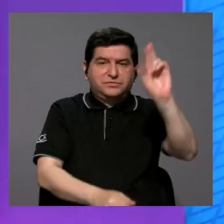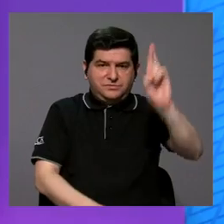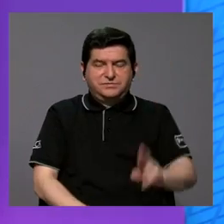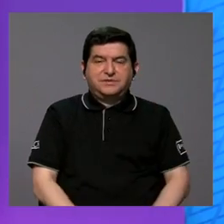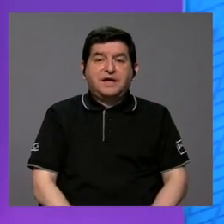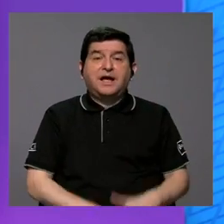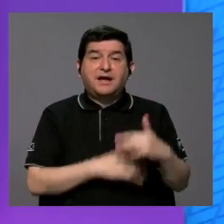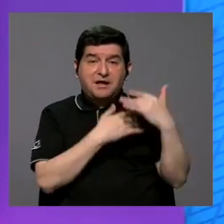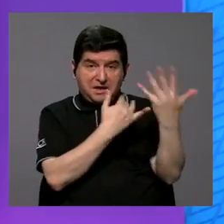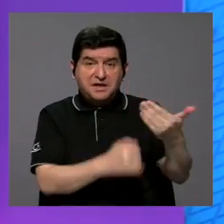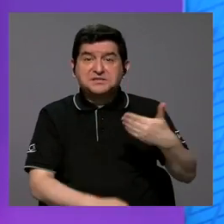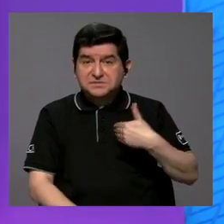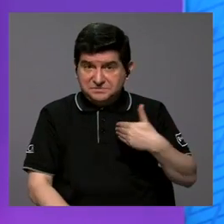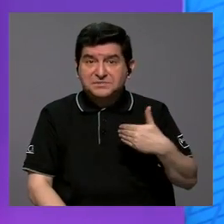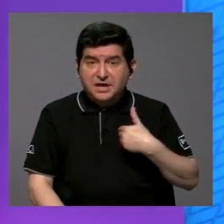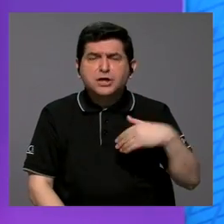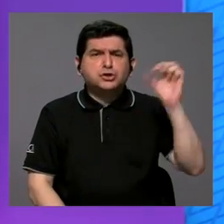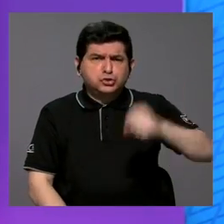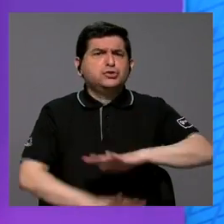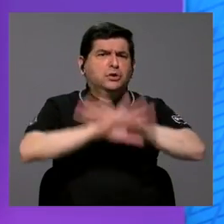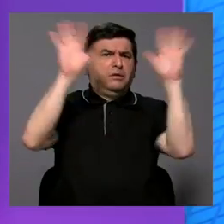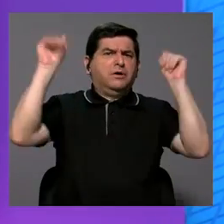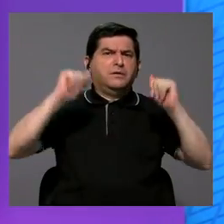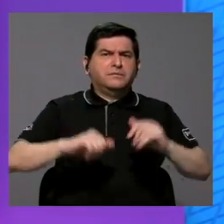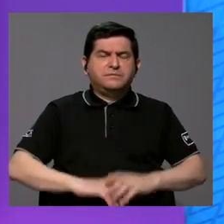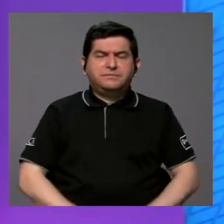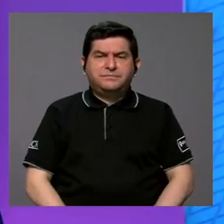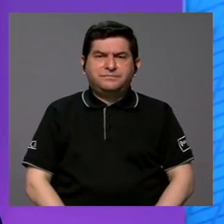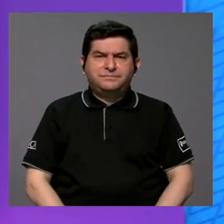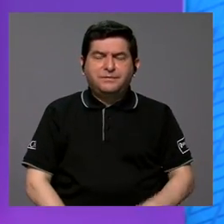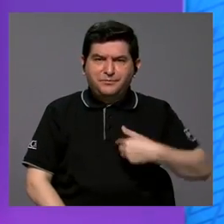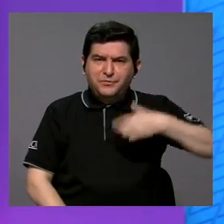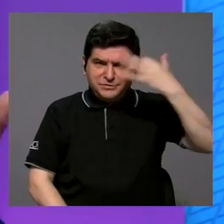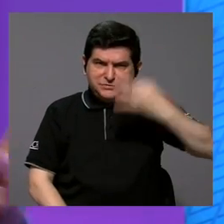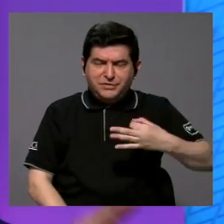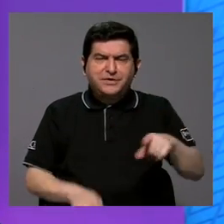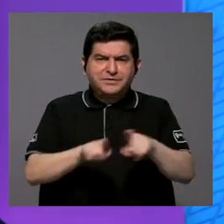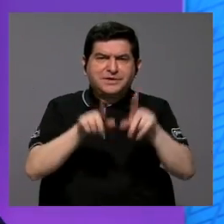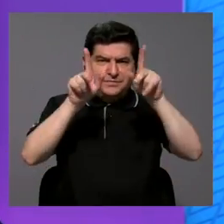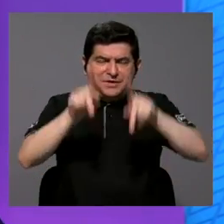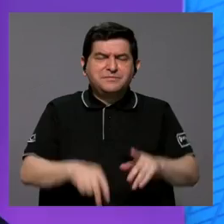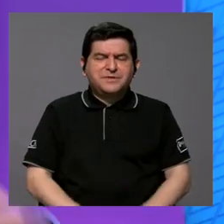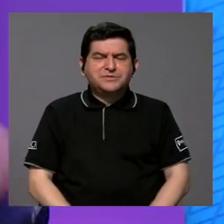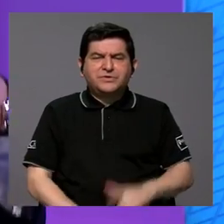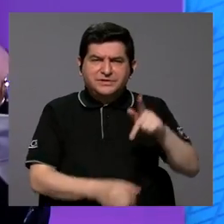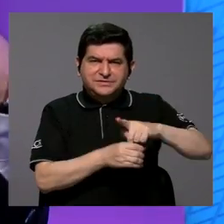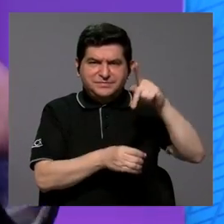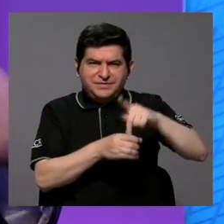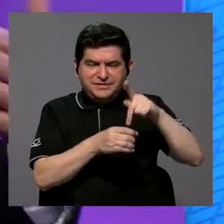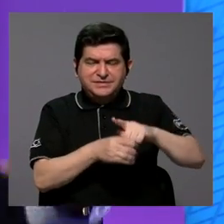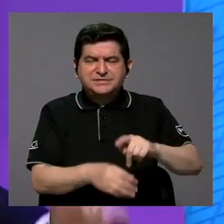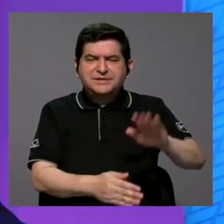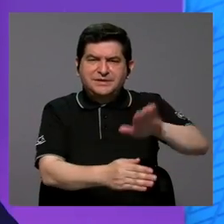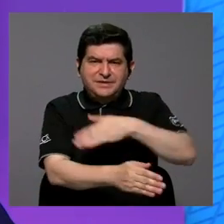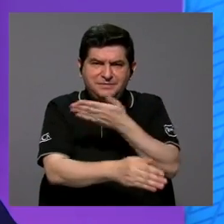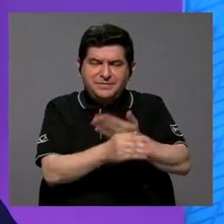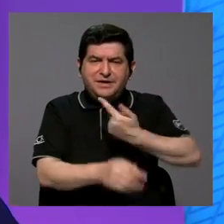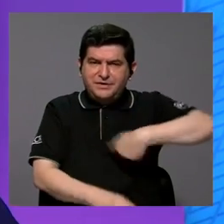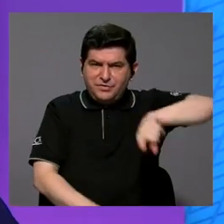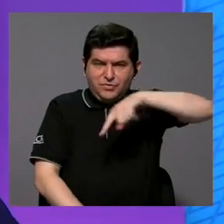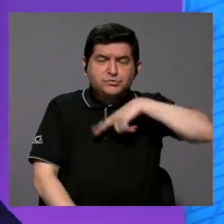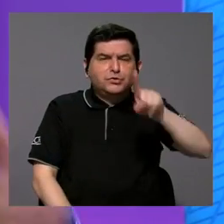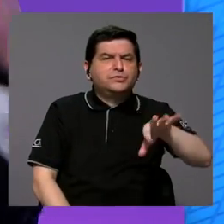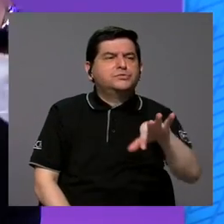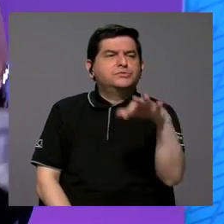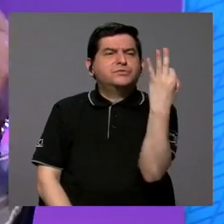¿hay esperanza? Por supuesto que sí. Y creo que, definitivamente, pues quienes también hemos estado en la música, hemos también, de alguna